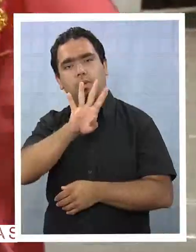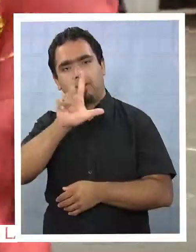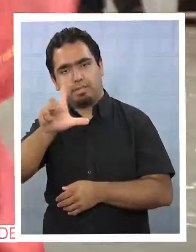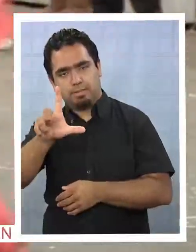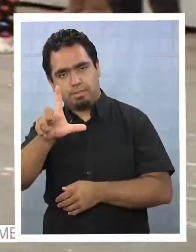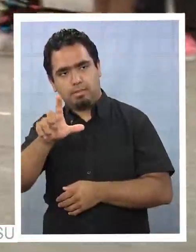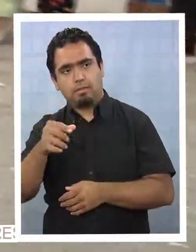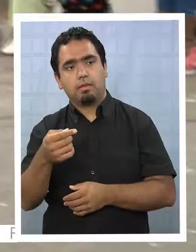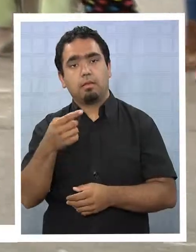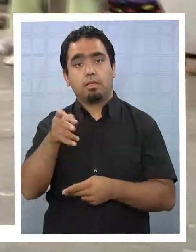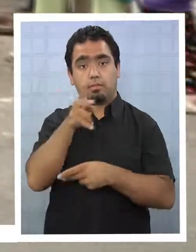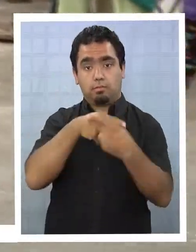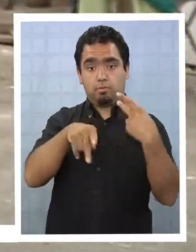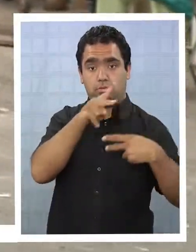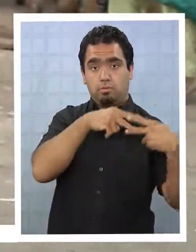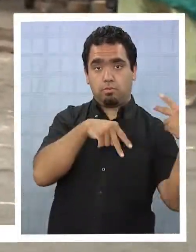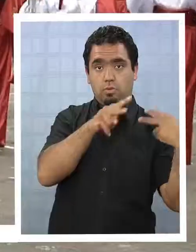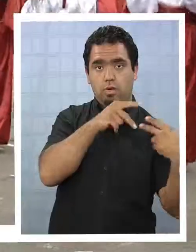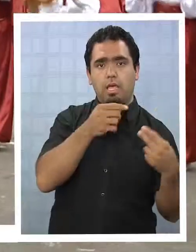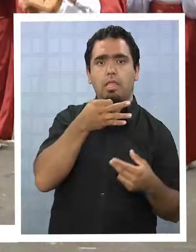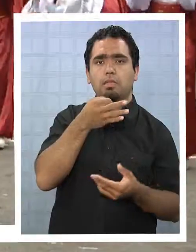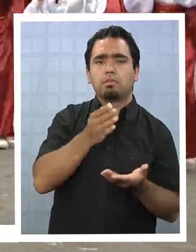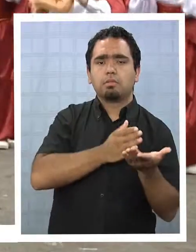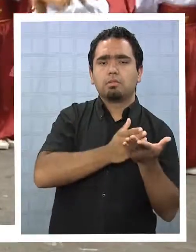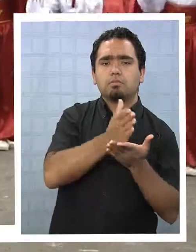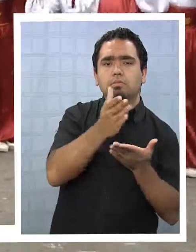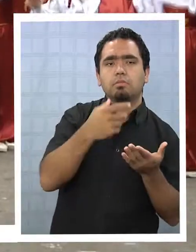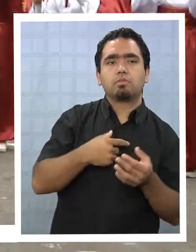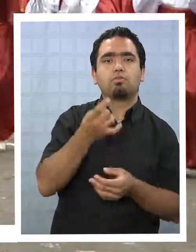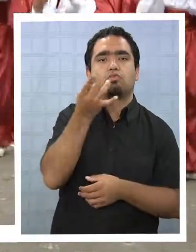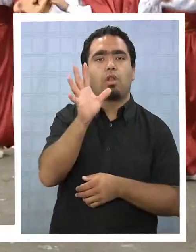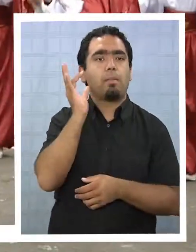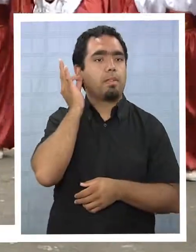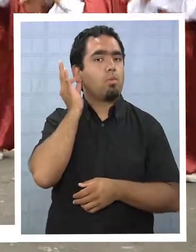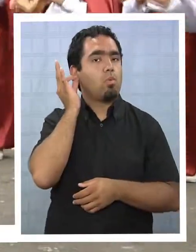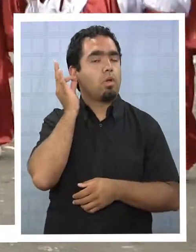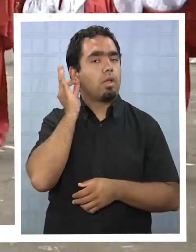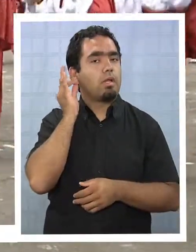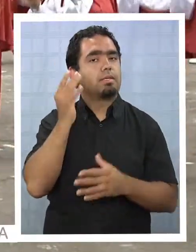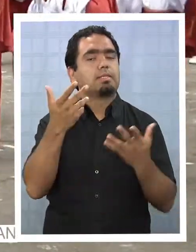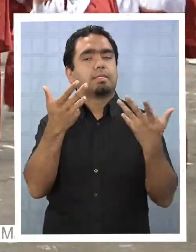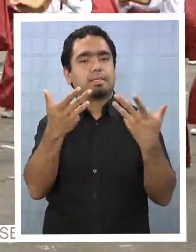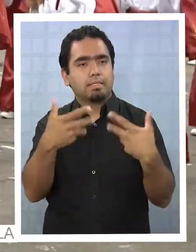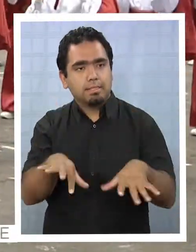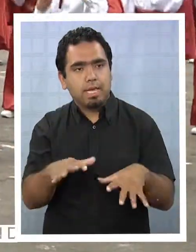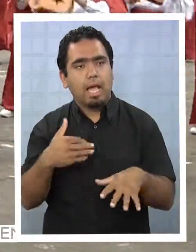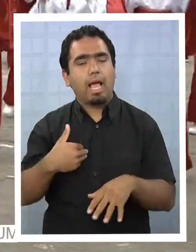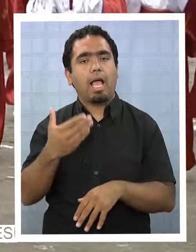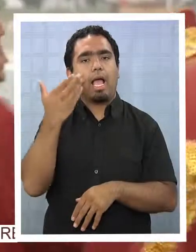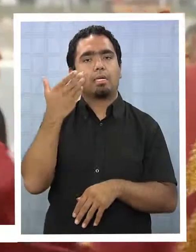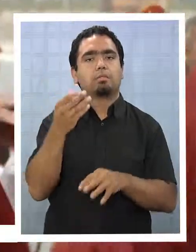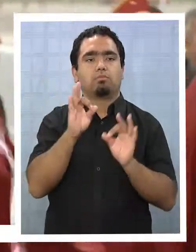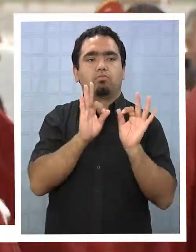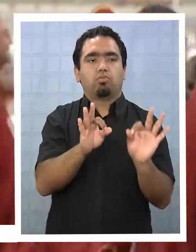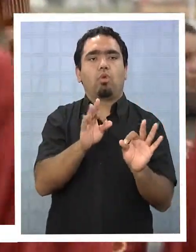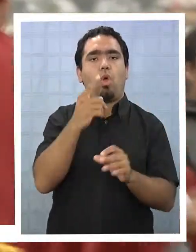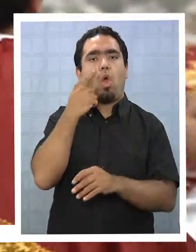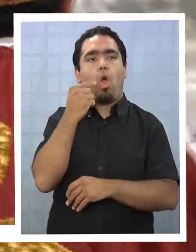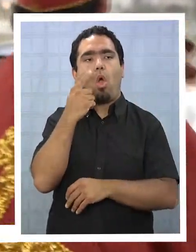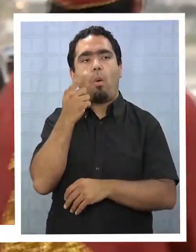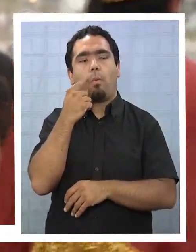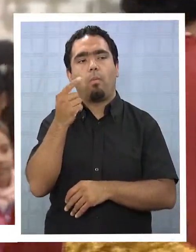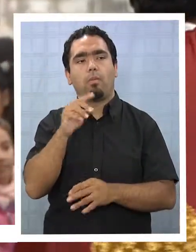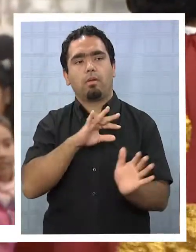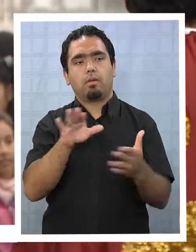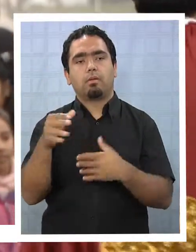1947 y, aunque dice la historia que en sus inicios lo integraban mujeres, desde hace mucho es casi exclusivamente masculino,